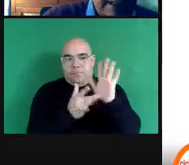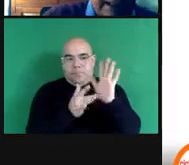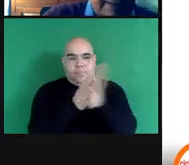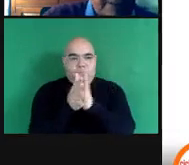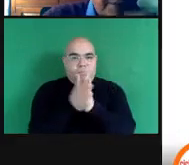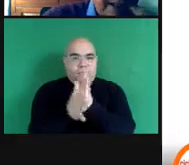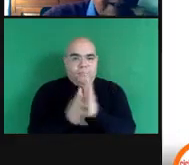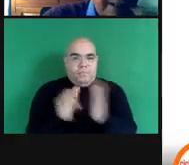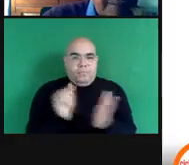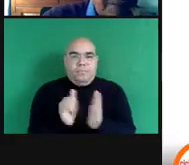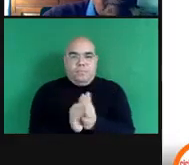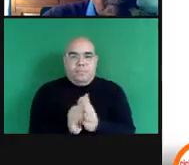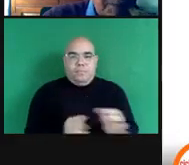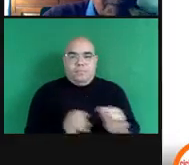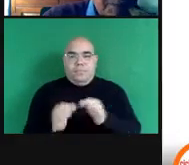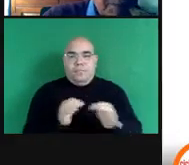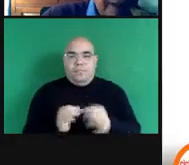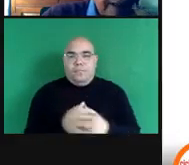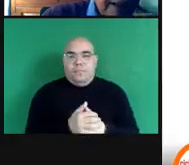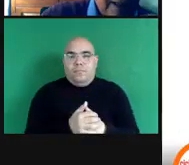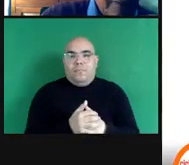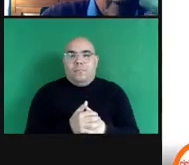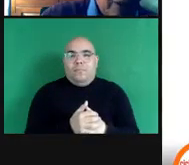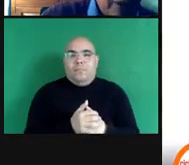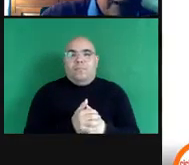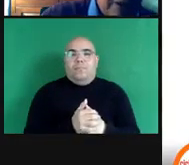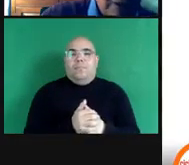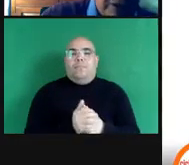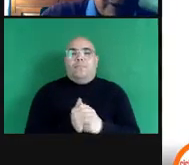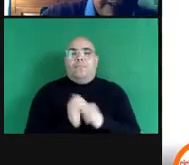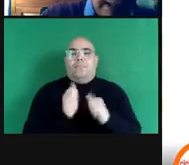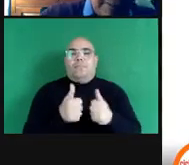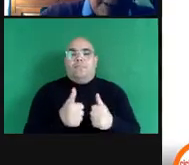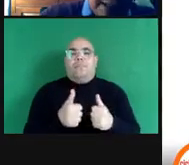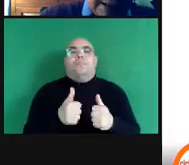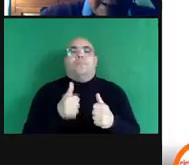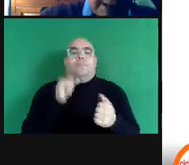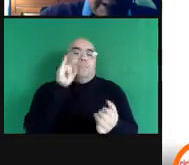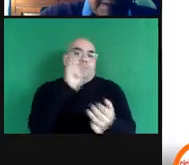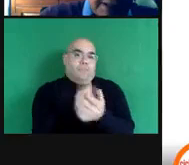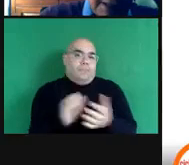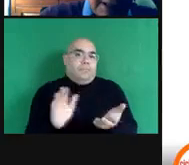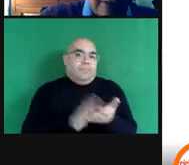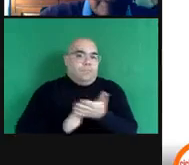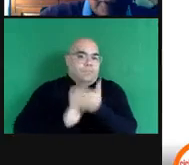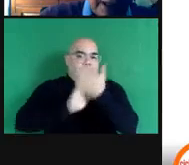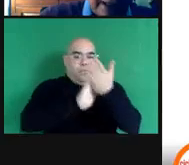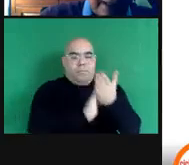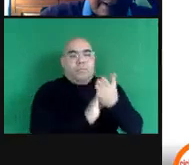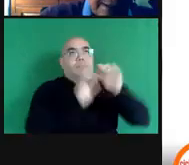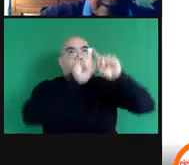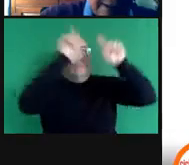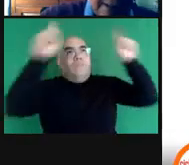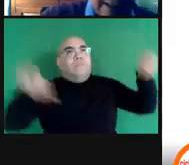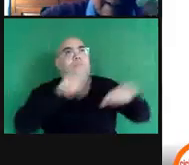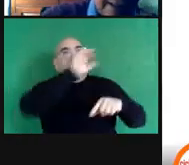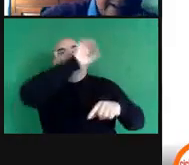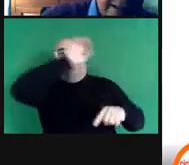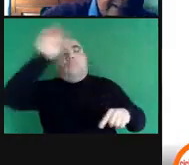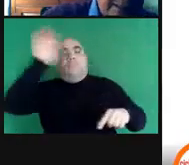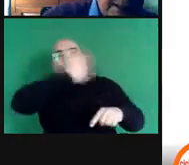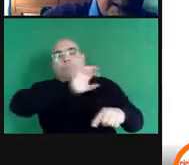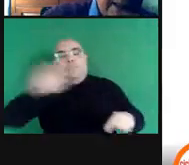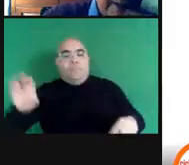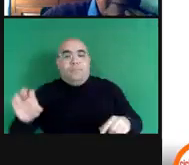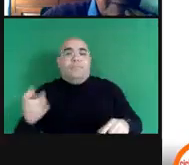imposibles, quedan permanentes. Pues lógico, la solución no está en pintar encima el grafiti, sino en borrar